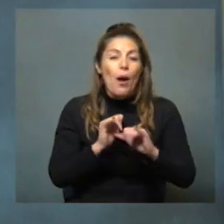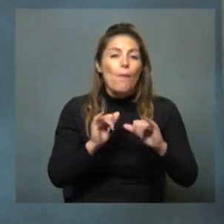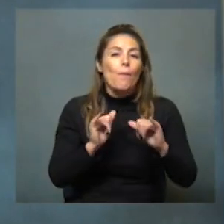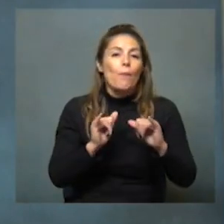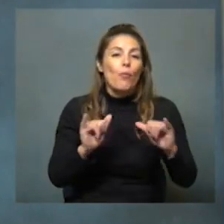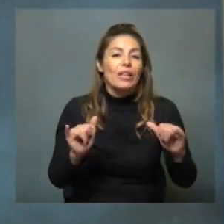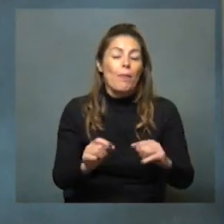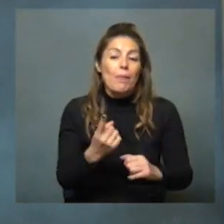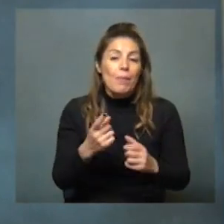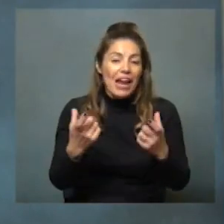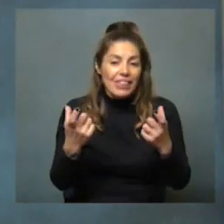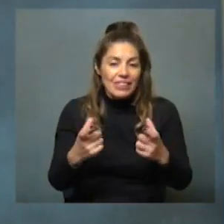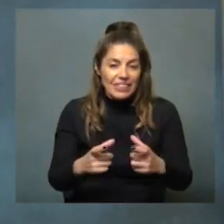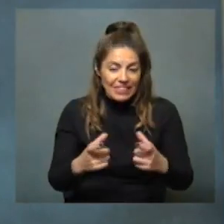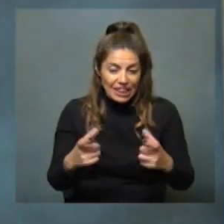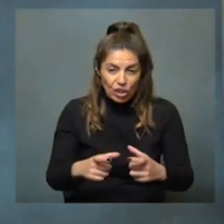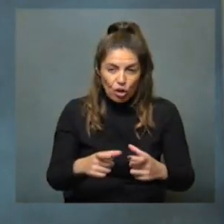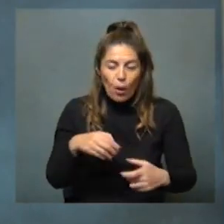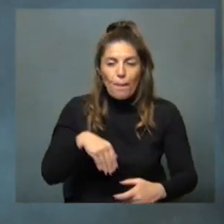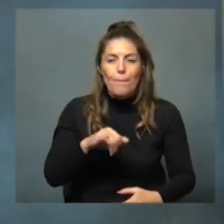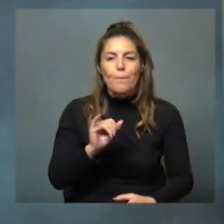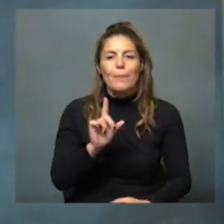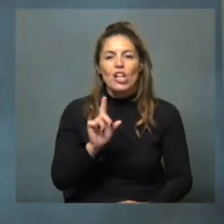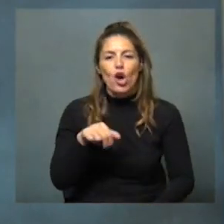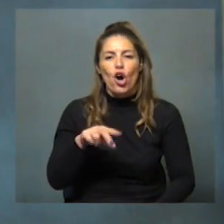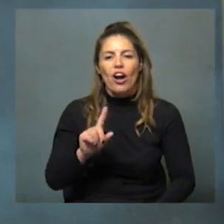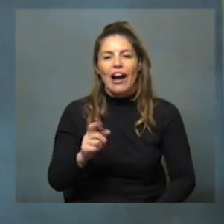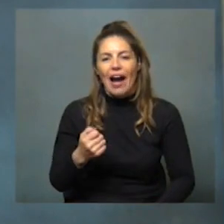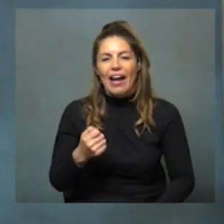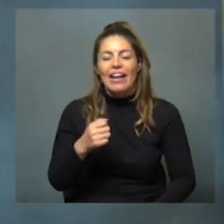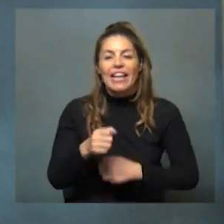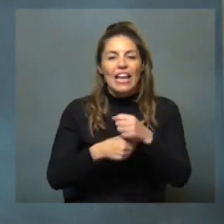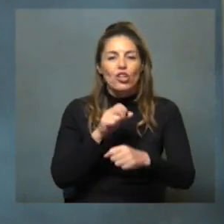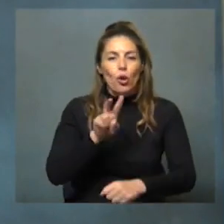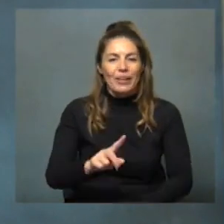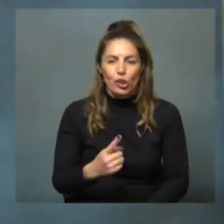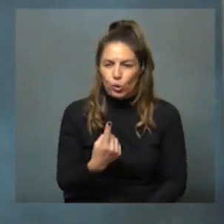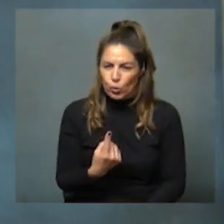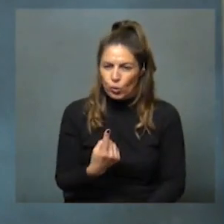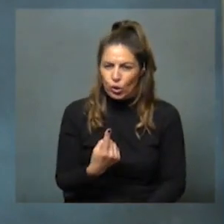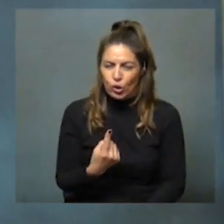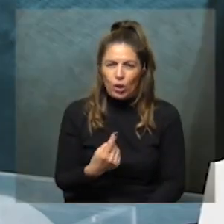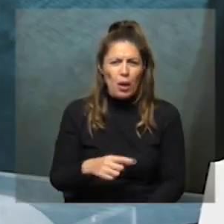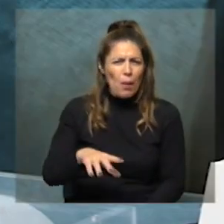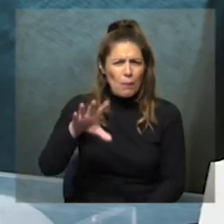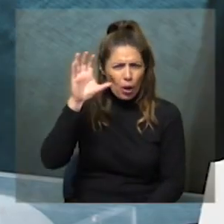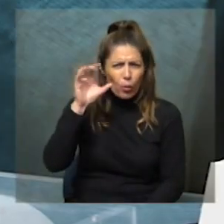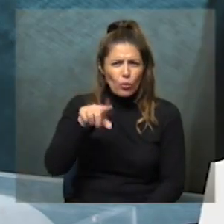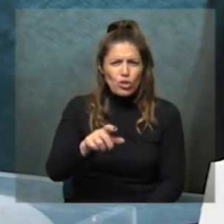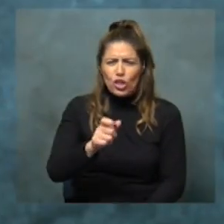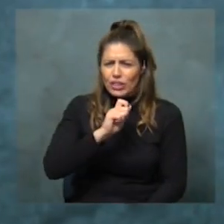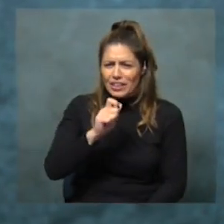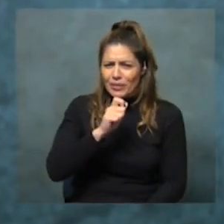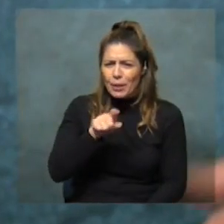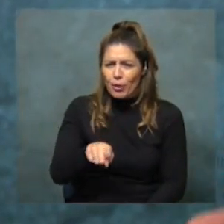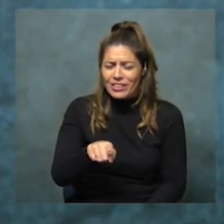de milongas, Efectos Personales, en el 2001. Sí. Me acuerdo cuando te entrevisté por ese disco, Jorge.